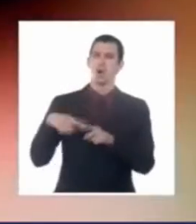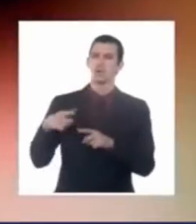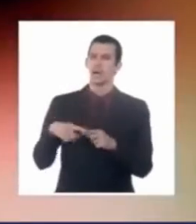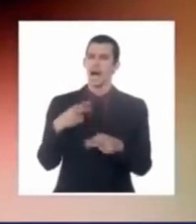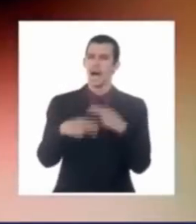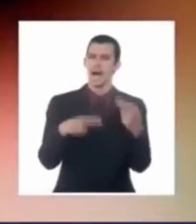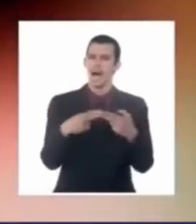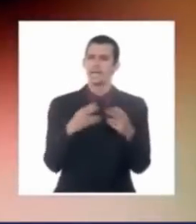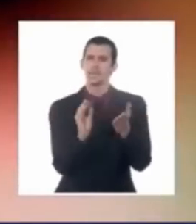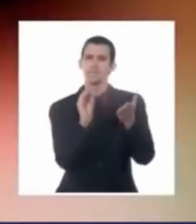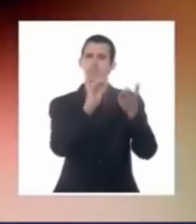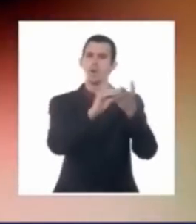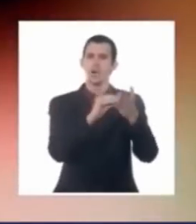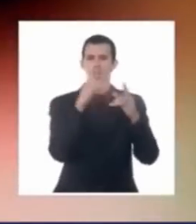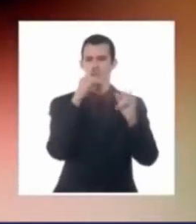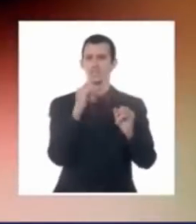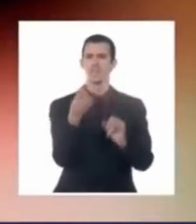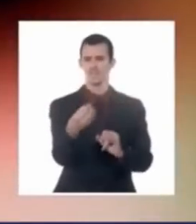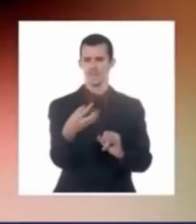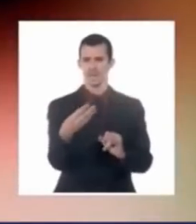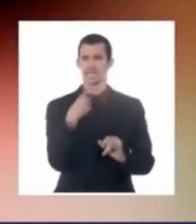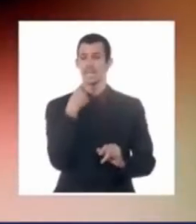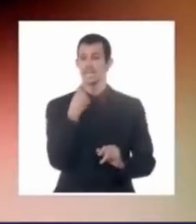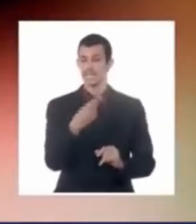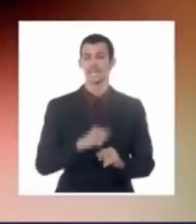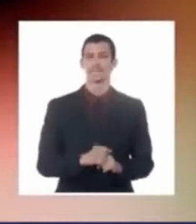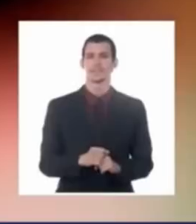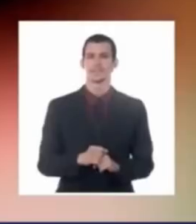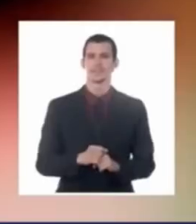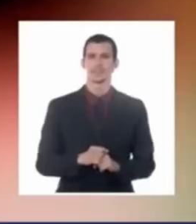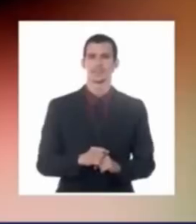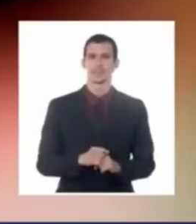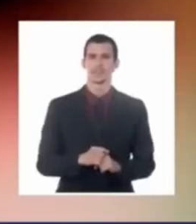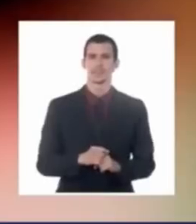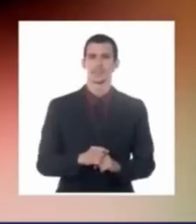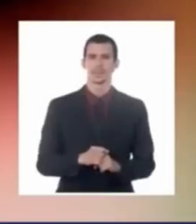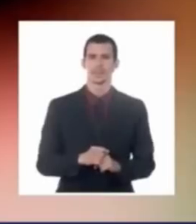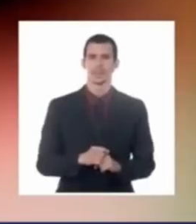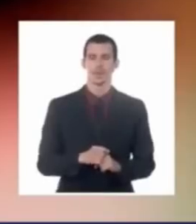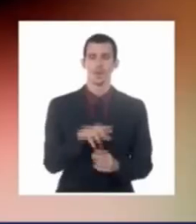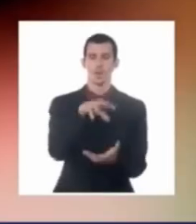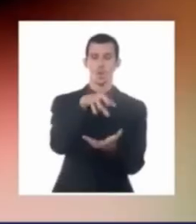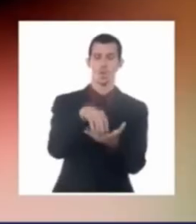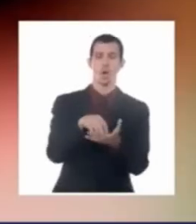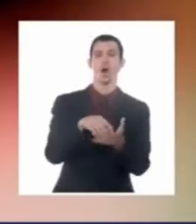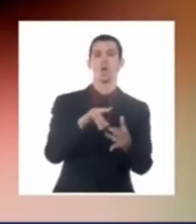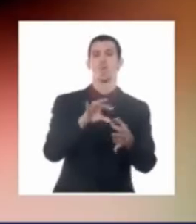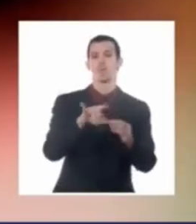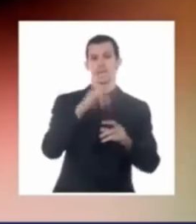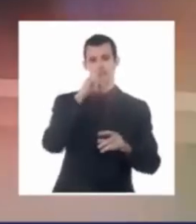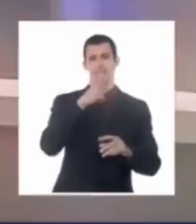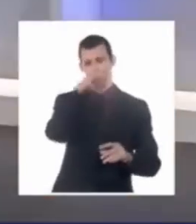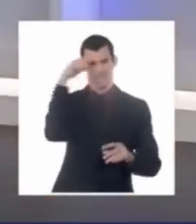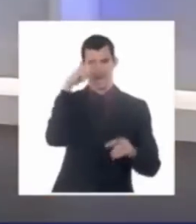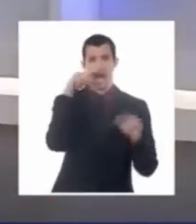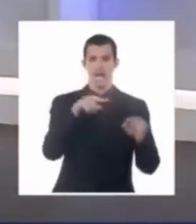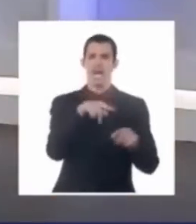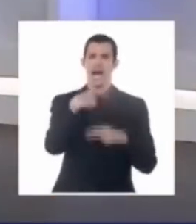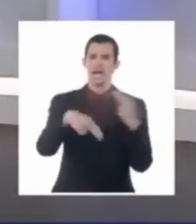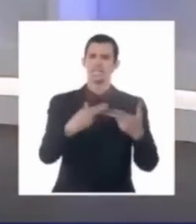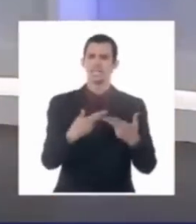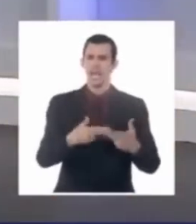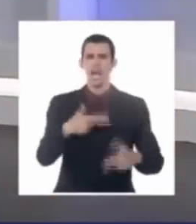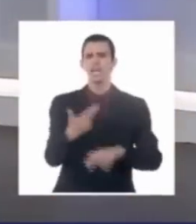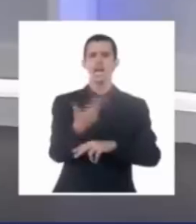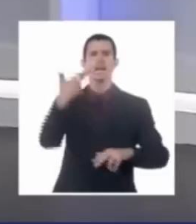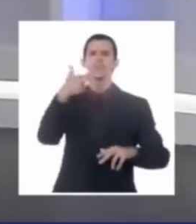o decir la palabra dos personas con pistola en mano quitaron el celular y las prendas a todo el mundo la policía jamás apareció la inseguridad crece día